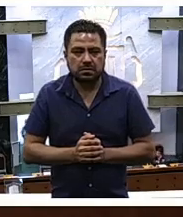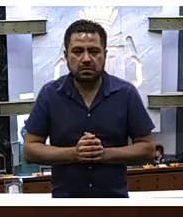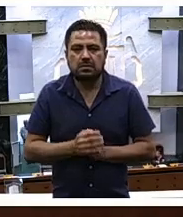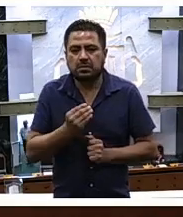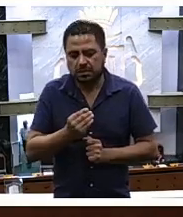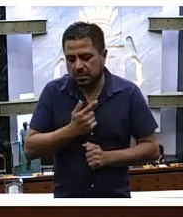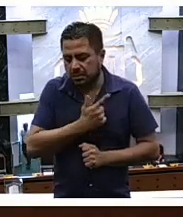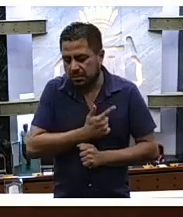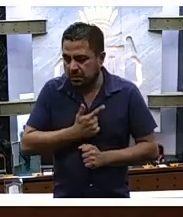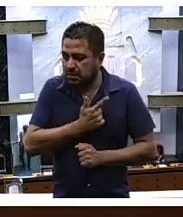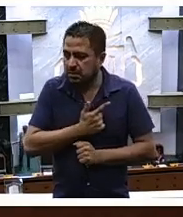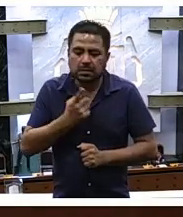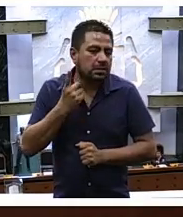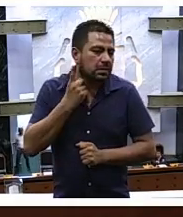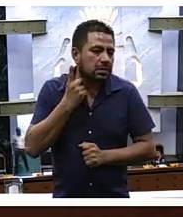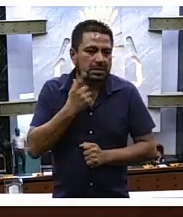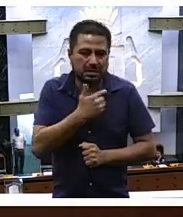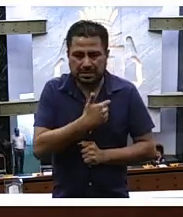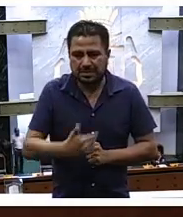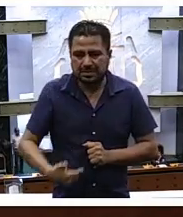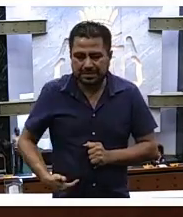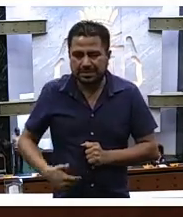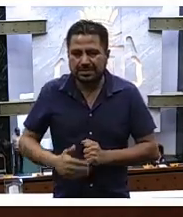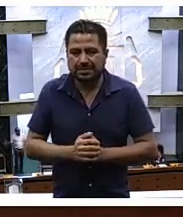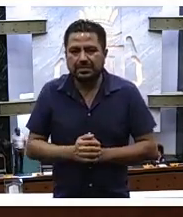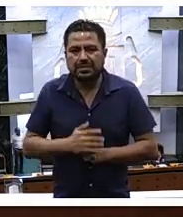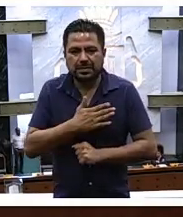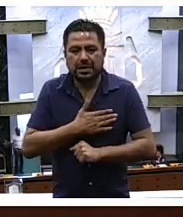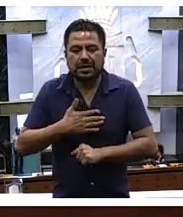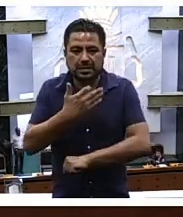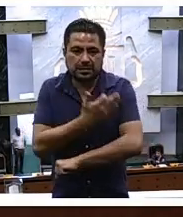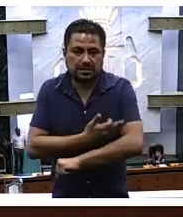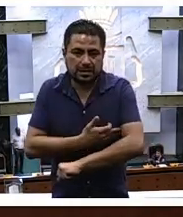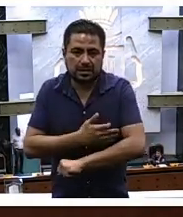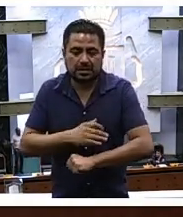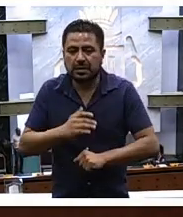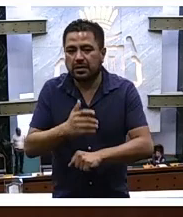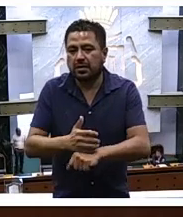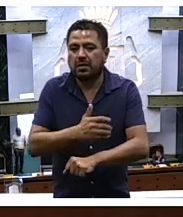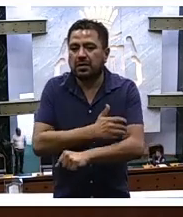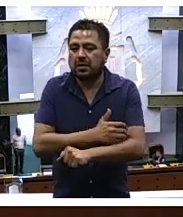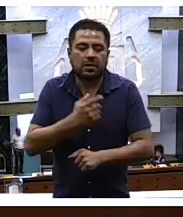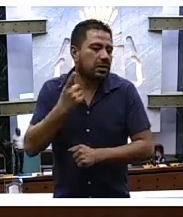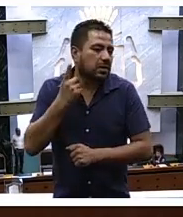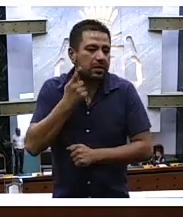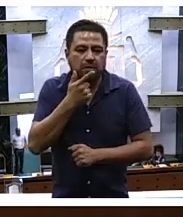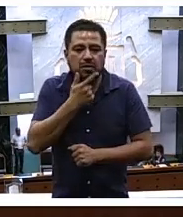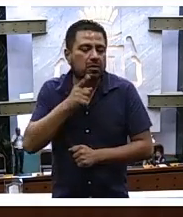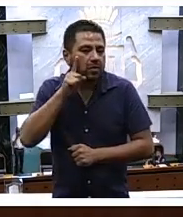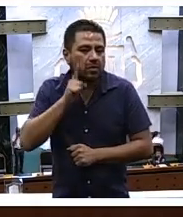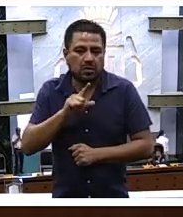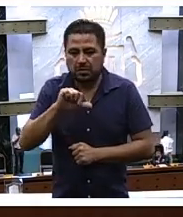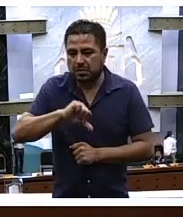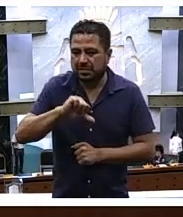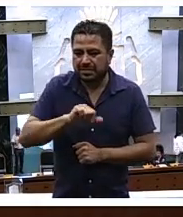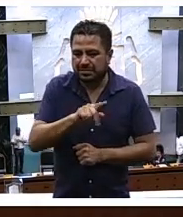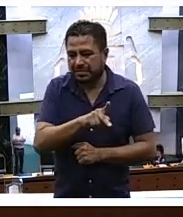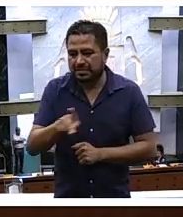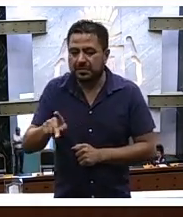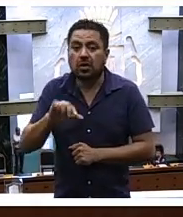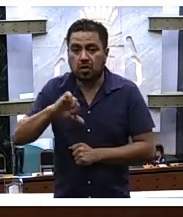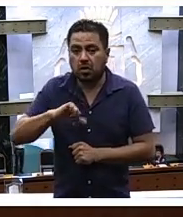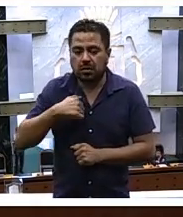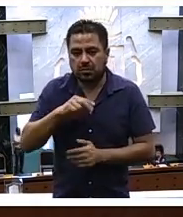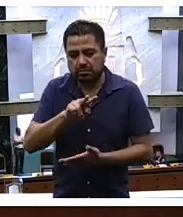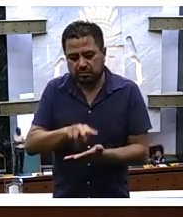Con su venia, diputada presidenta. Buenas tardes, compañeros diputados, compañeras diputadas. Vengo a